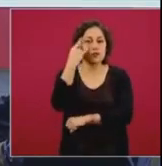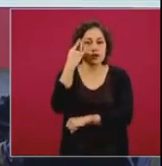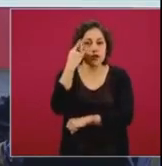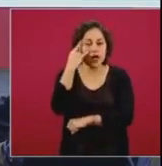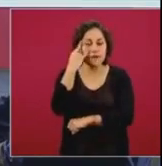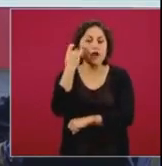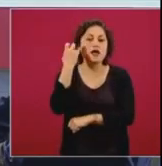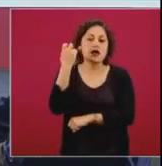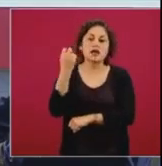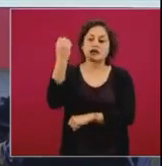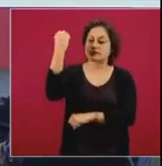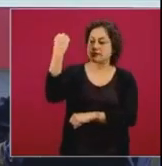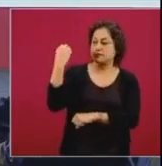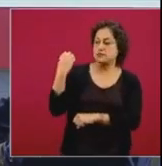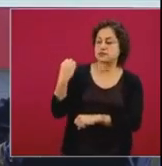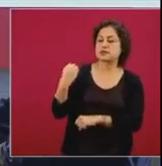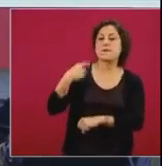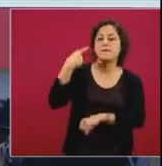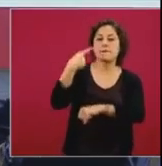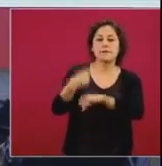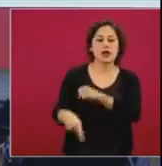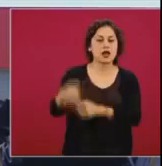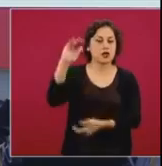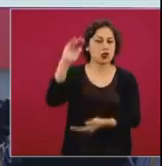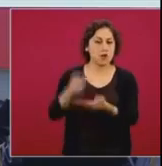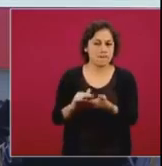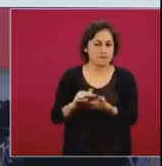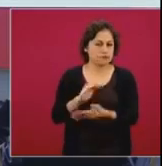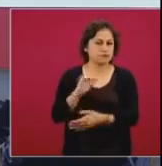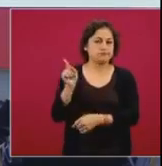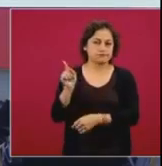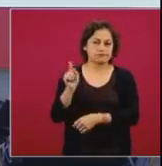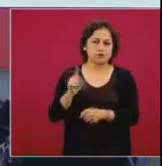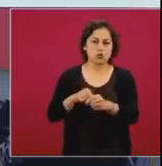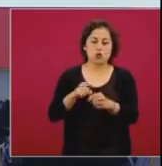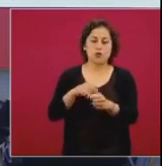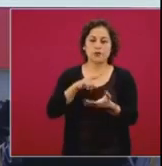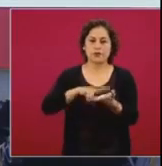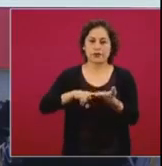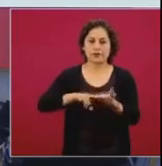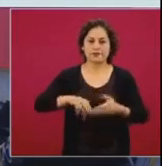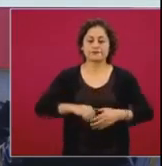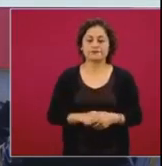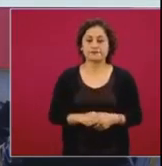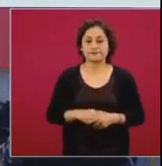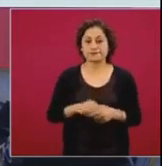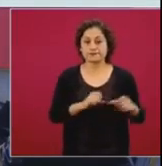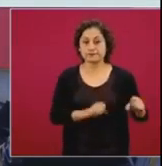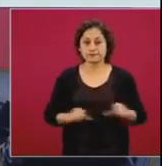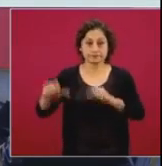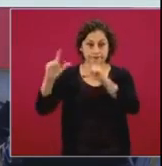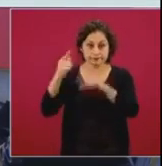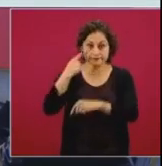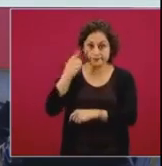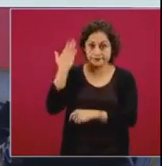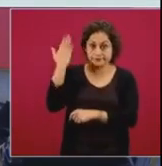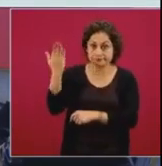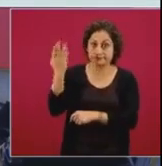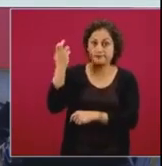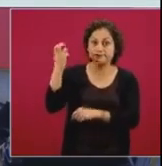nivel menor de riesgo. Vemos la curva epidémica presentada por